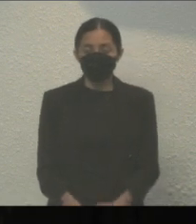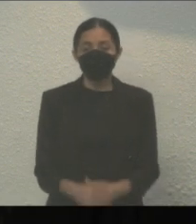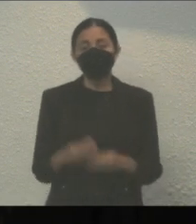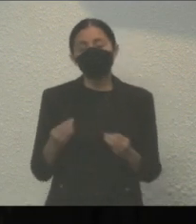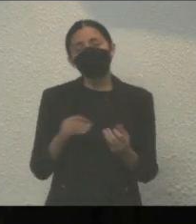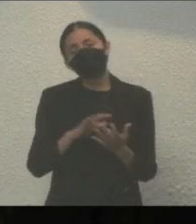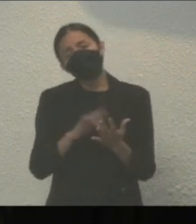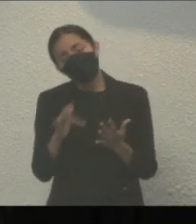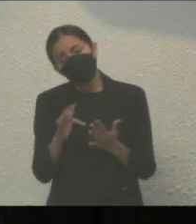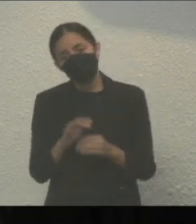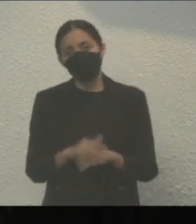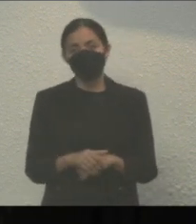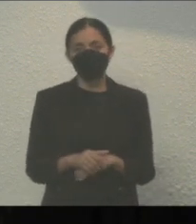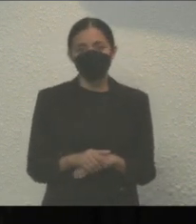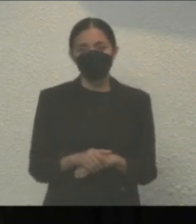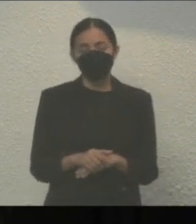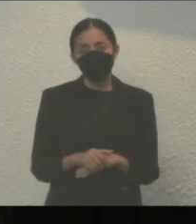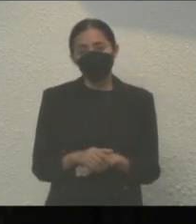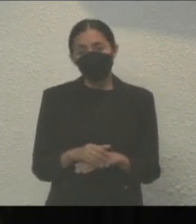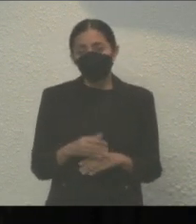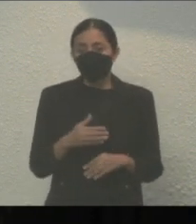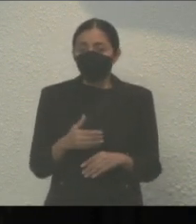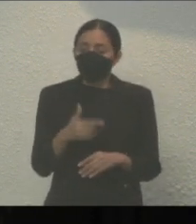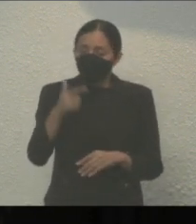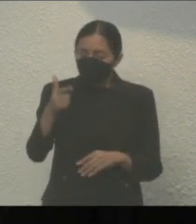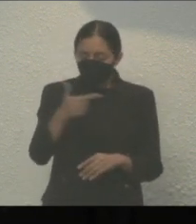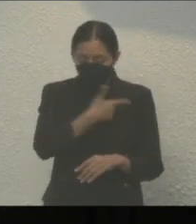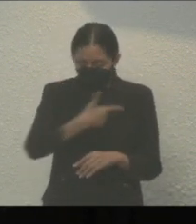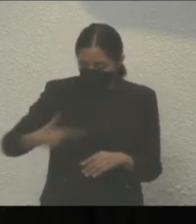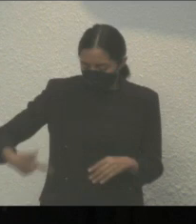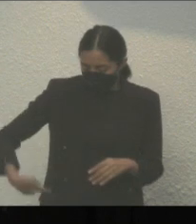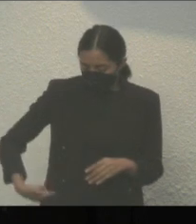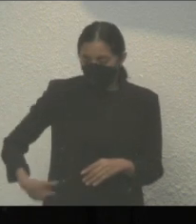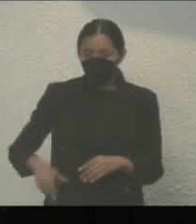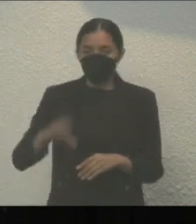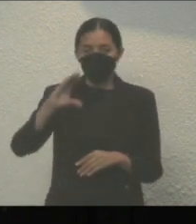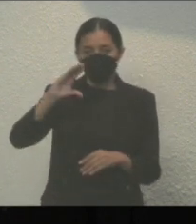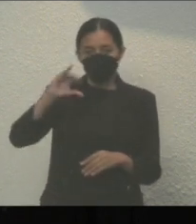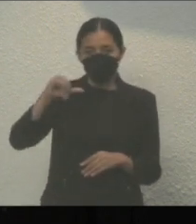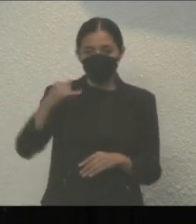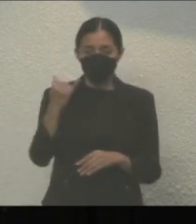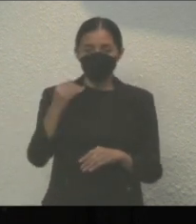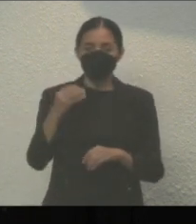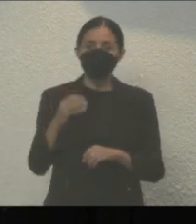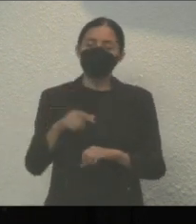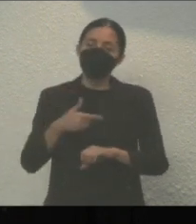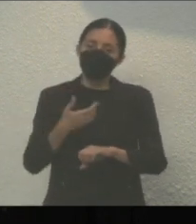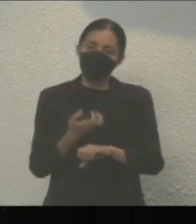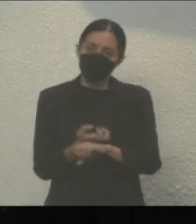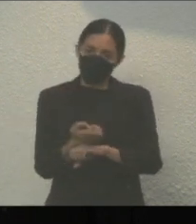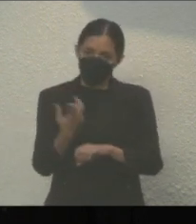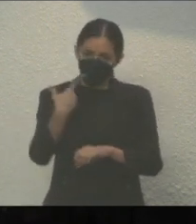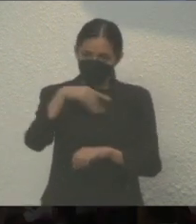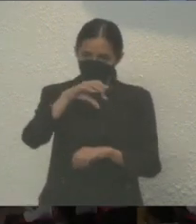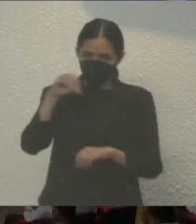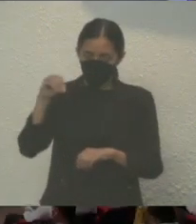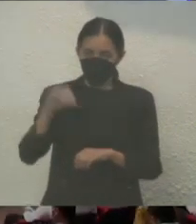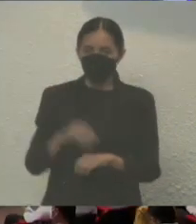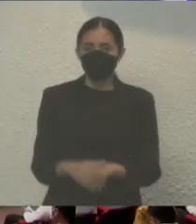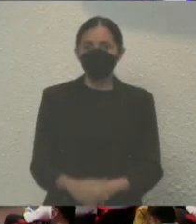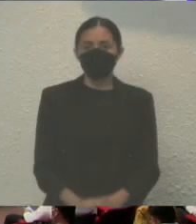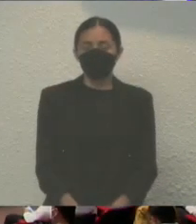Muchas gracias. Contador Público Carlos Joaquín González, Gobernador Constitucional del Estado de Quintana